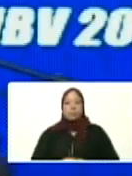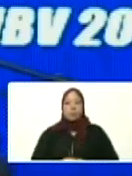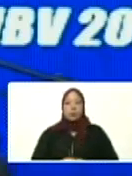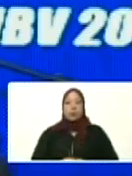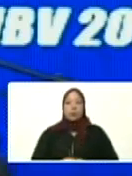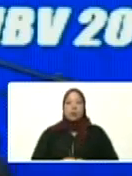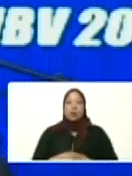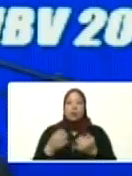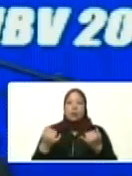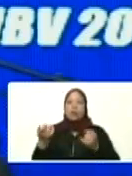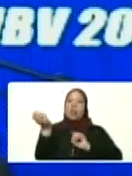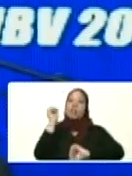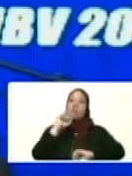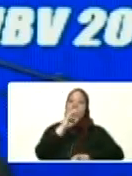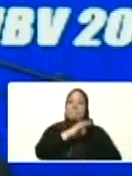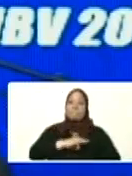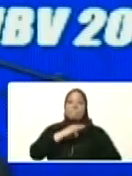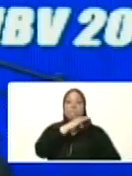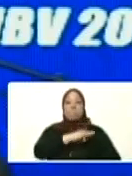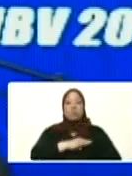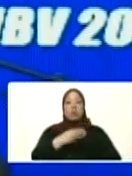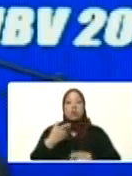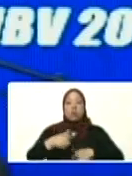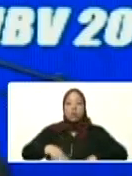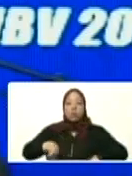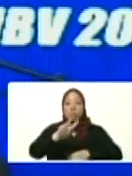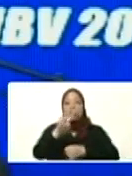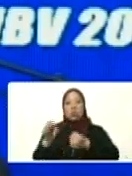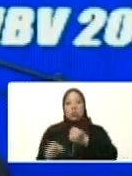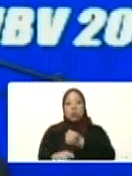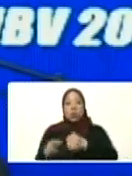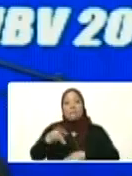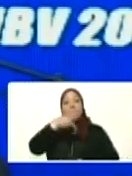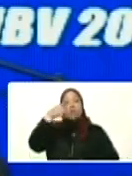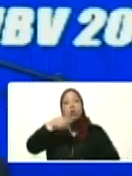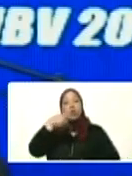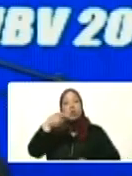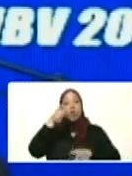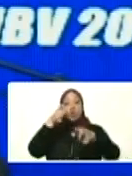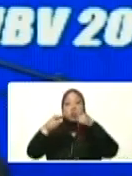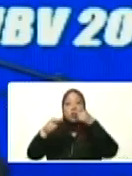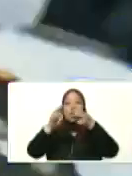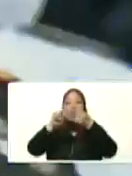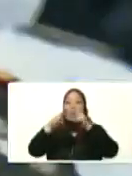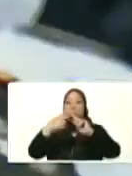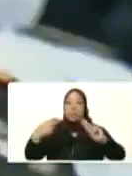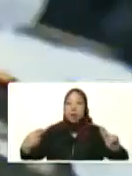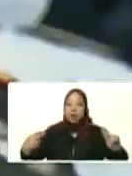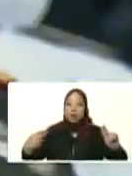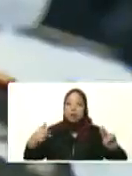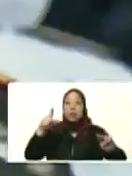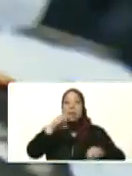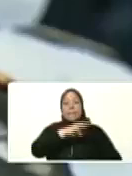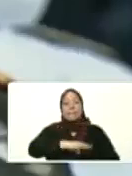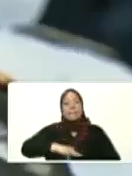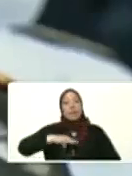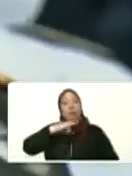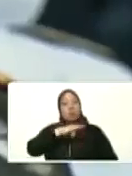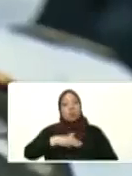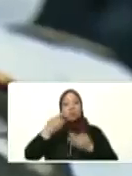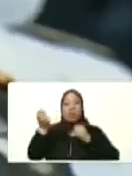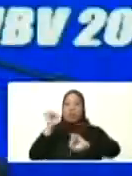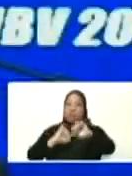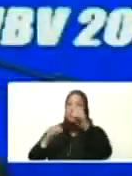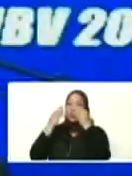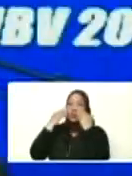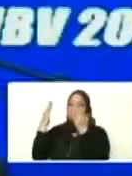Vladimir Padrino López, vicepresidente sectorial de Soberanía Política, Seguridad y Paz y ministro del Poder Popular para la